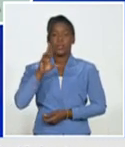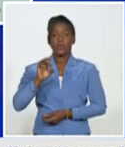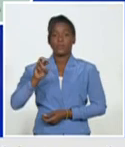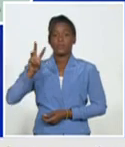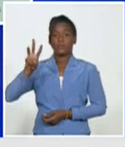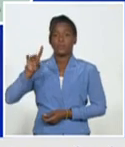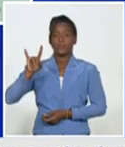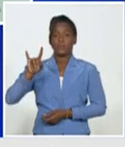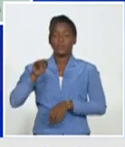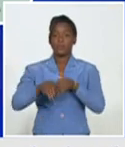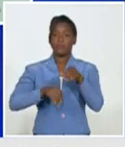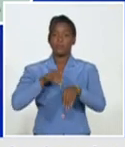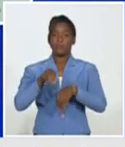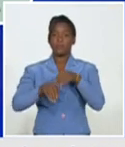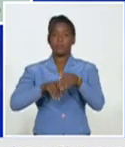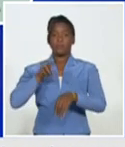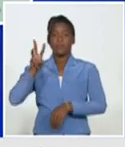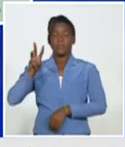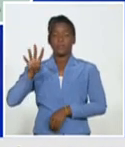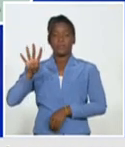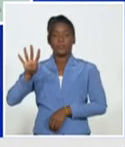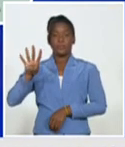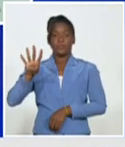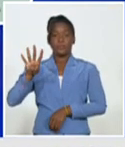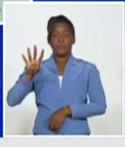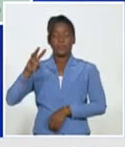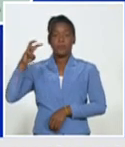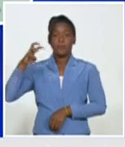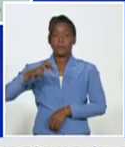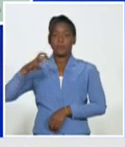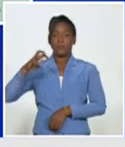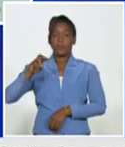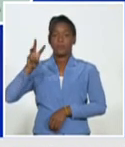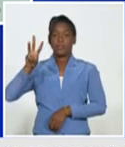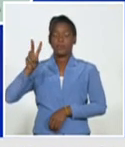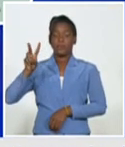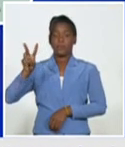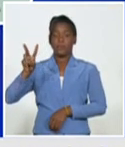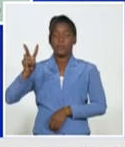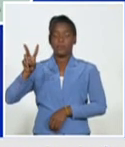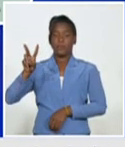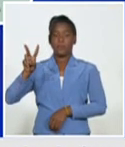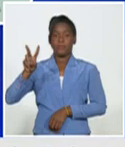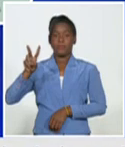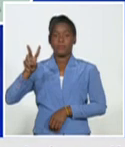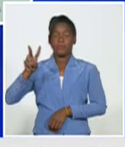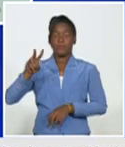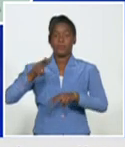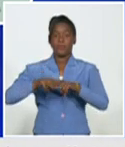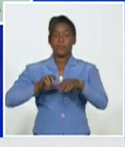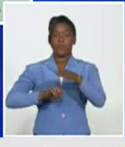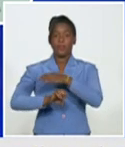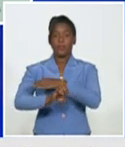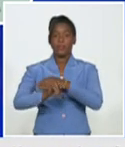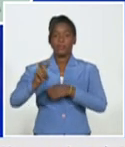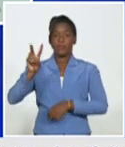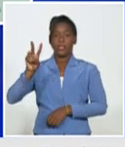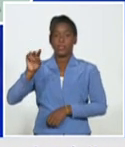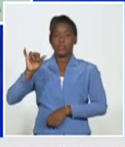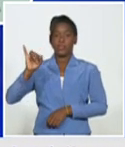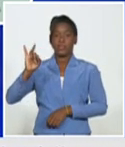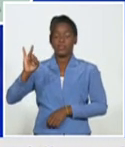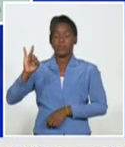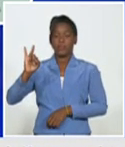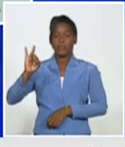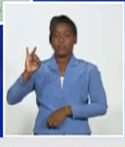con 34, Marianao 32, Habana del Este 27, La